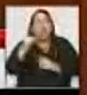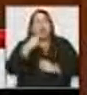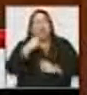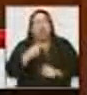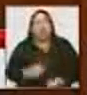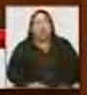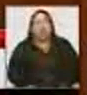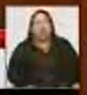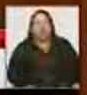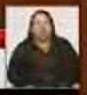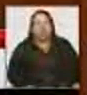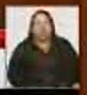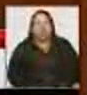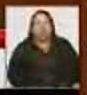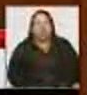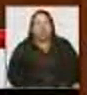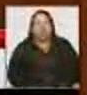mujeres.